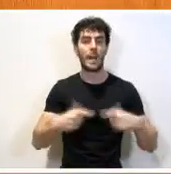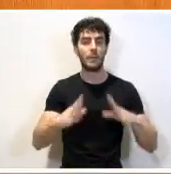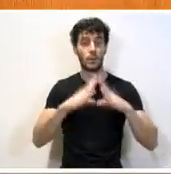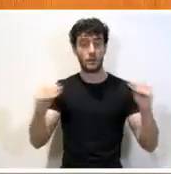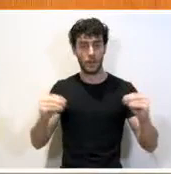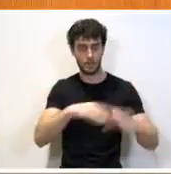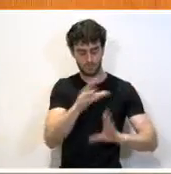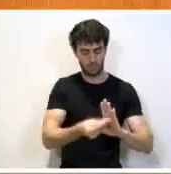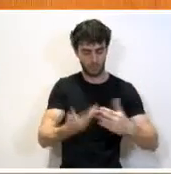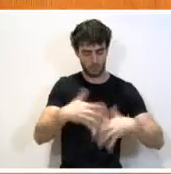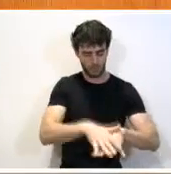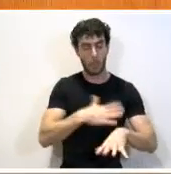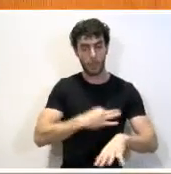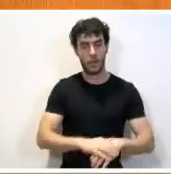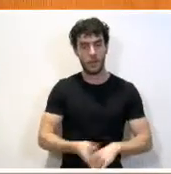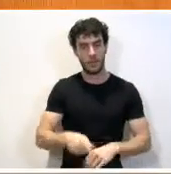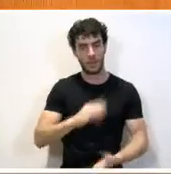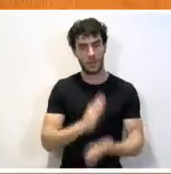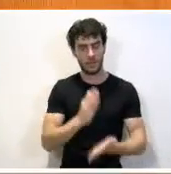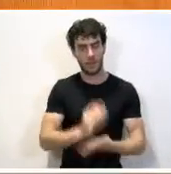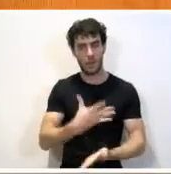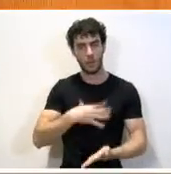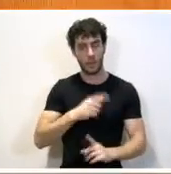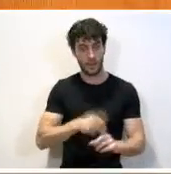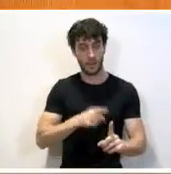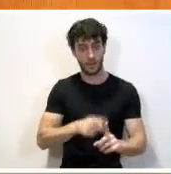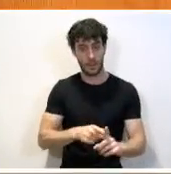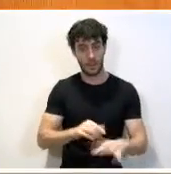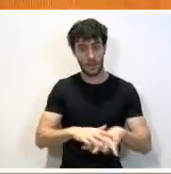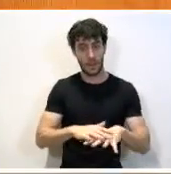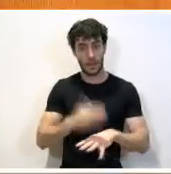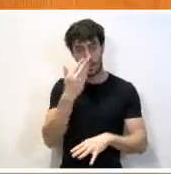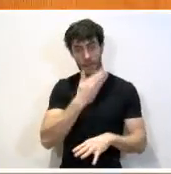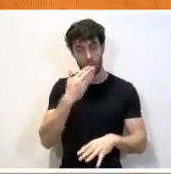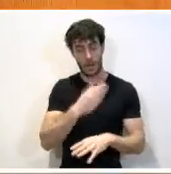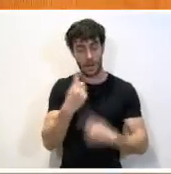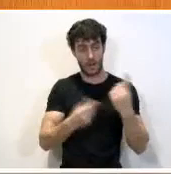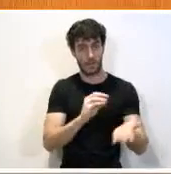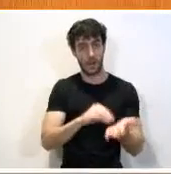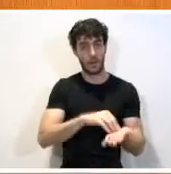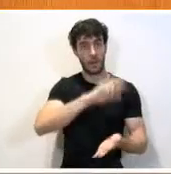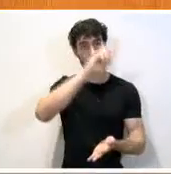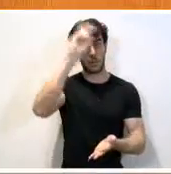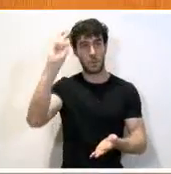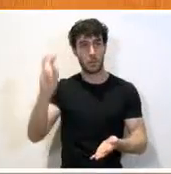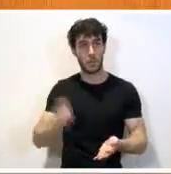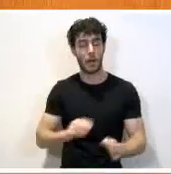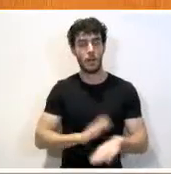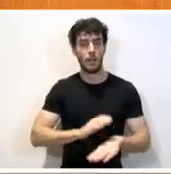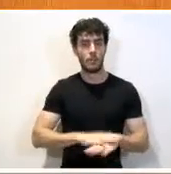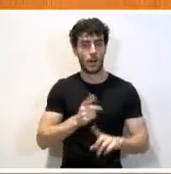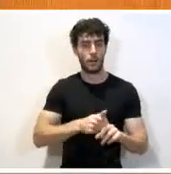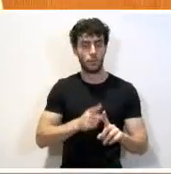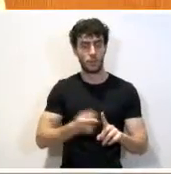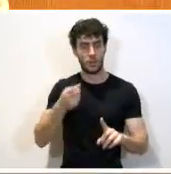se podría estudiar la posibilidad de utilizar esa red escolar en algunos puntos para que pudiera ser